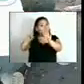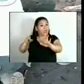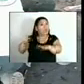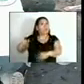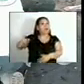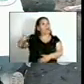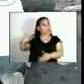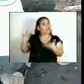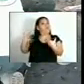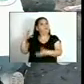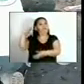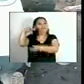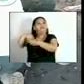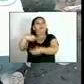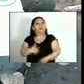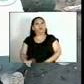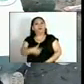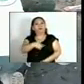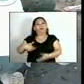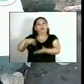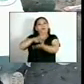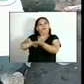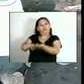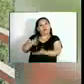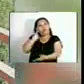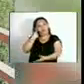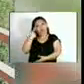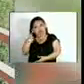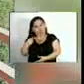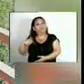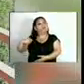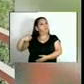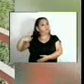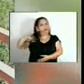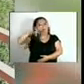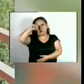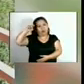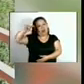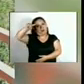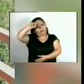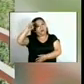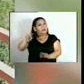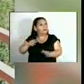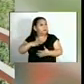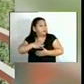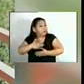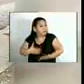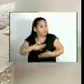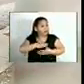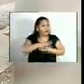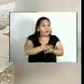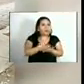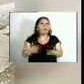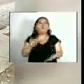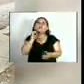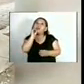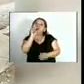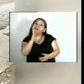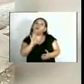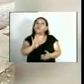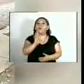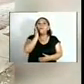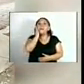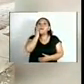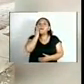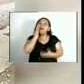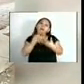Salvadoreña. Ella es reconocida por su gran labor en la institución y la vocación en el servicio al prójimo, tal como nos cuenta su madre,